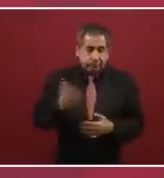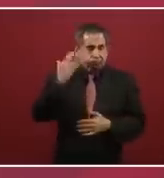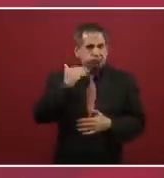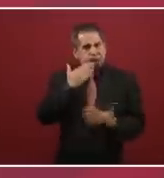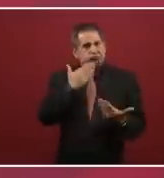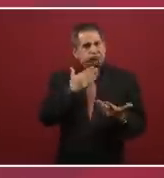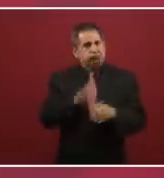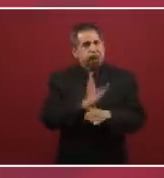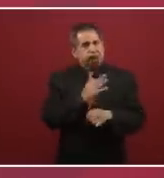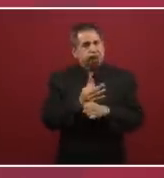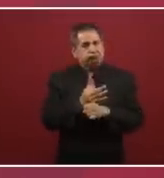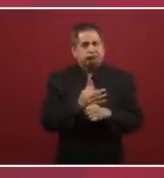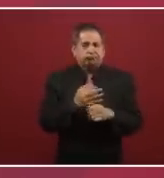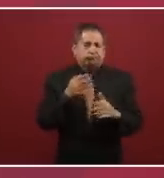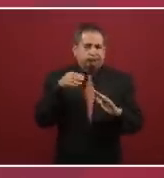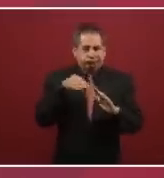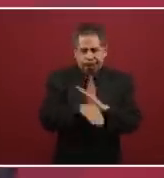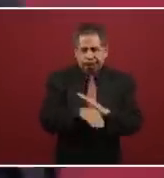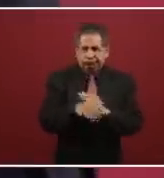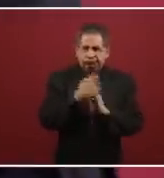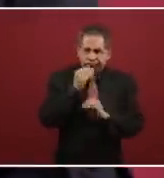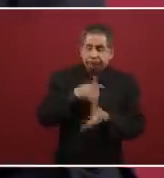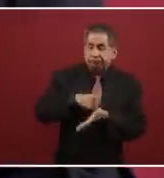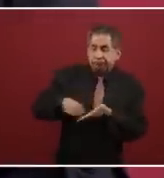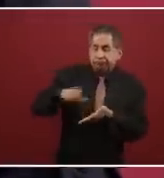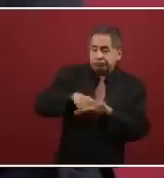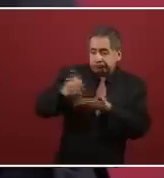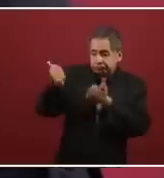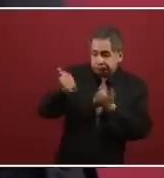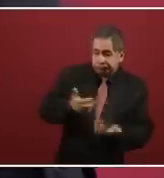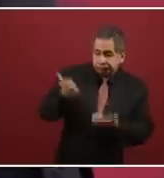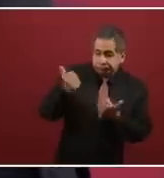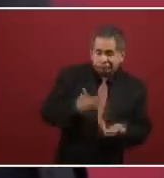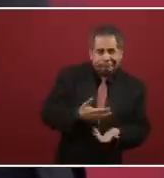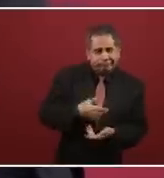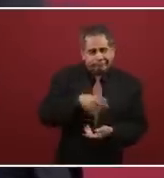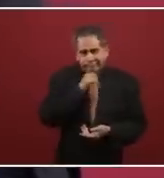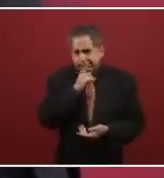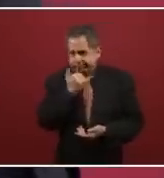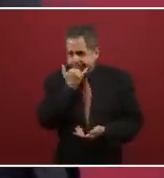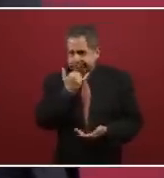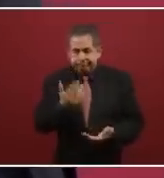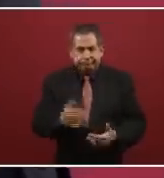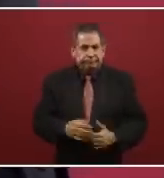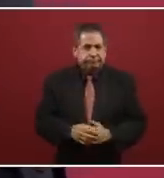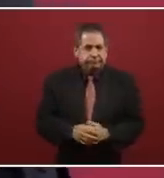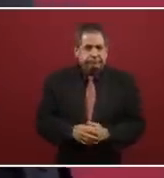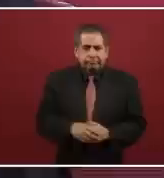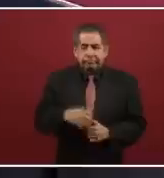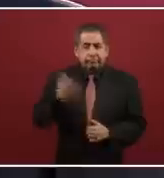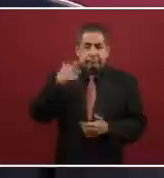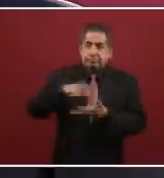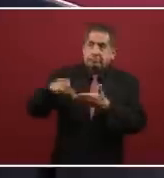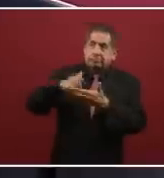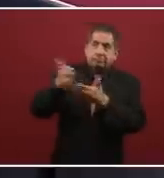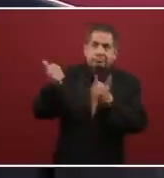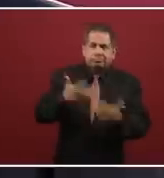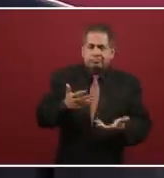autosuficientes en fertilizantes pasamos a ser importadores de fertilizantes. Todo lo compramos